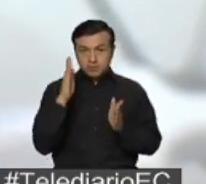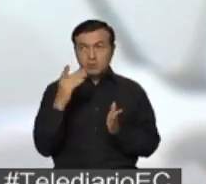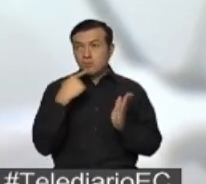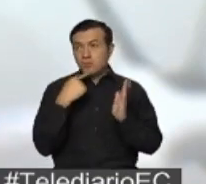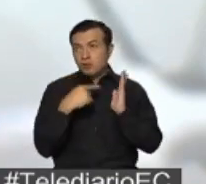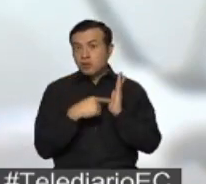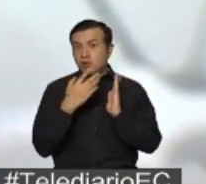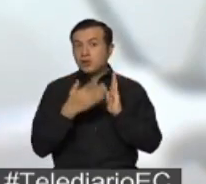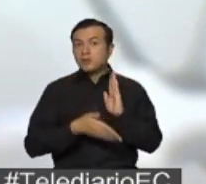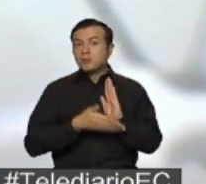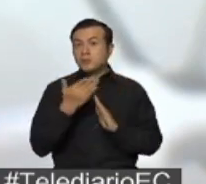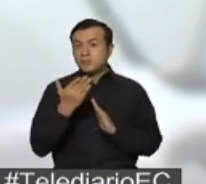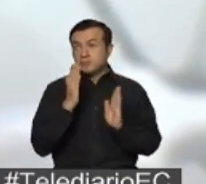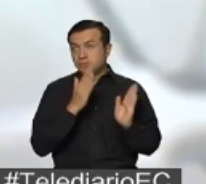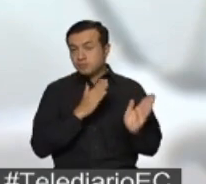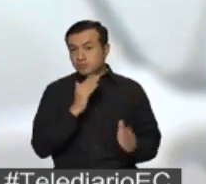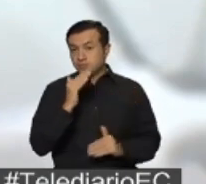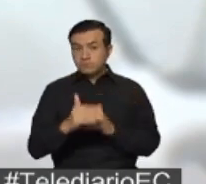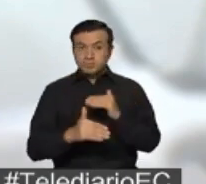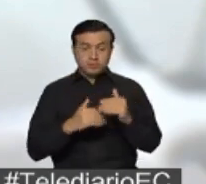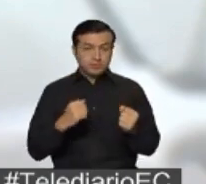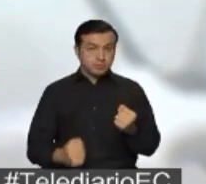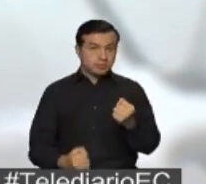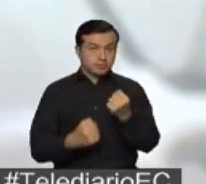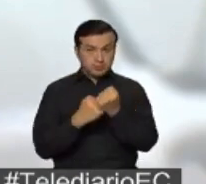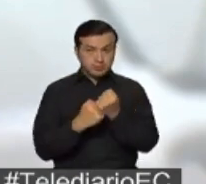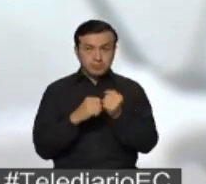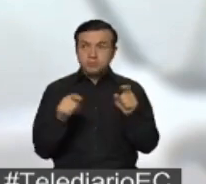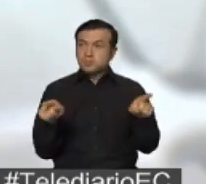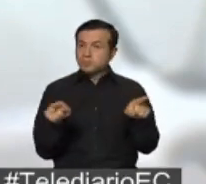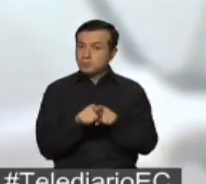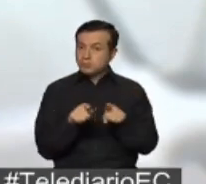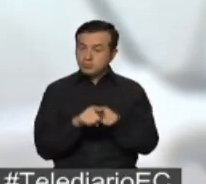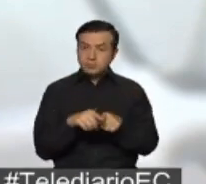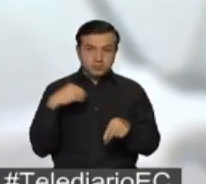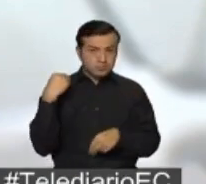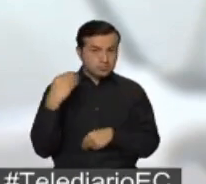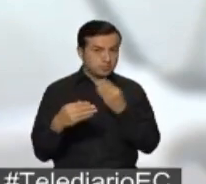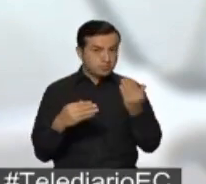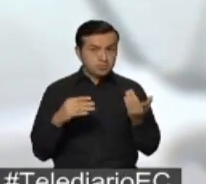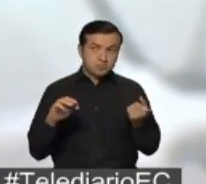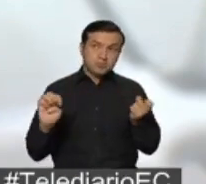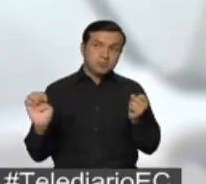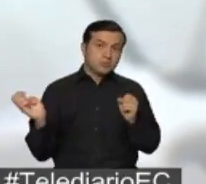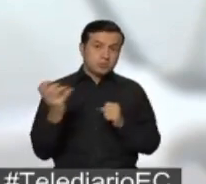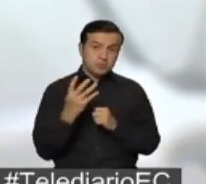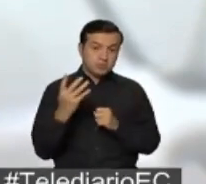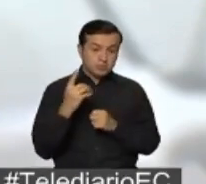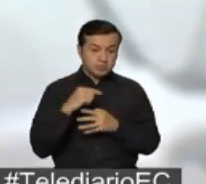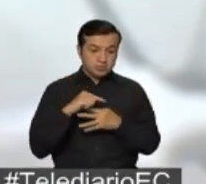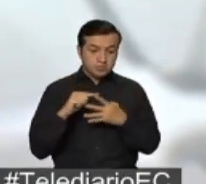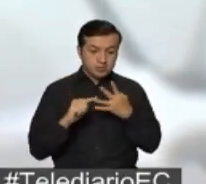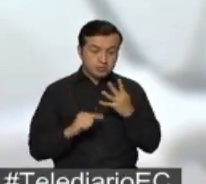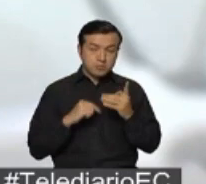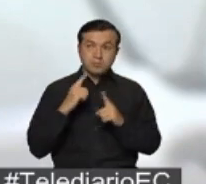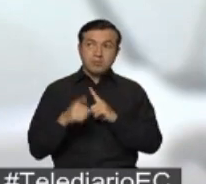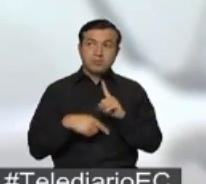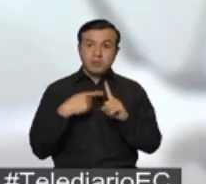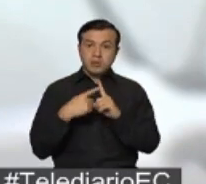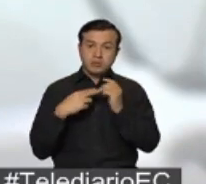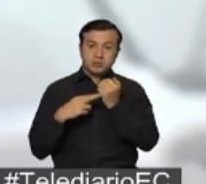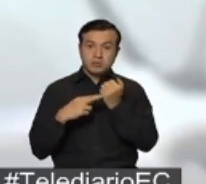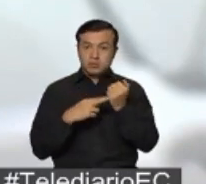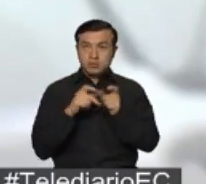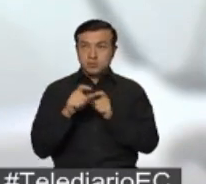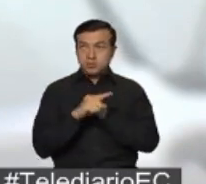salen adelante con el proceso de fortalecimiento también van a recibir con el cuarto cuarto producto más recursos para